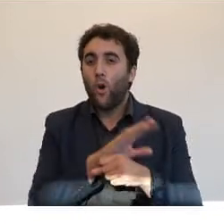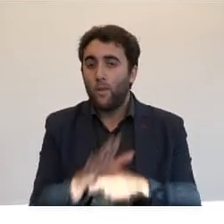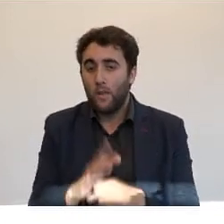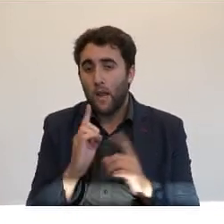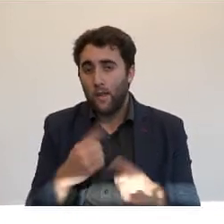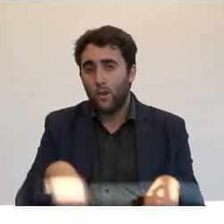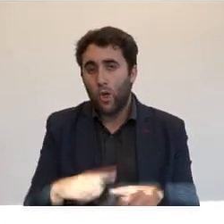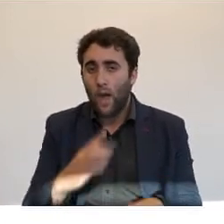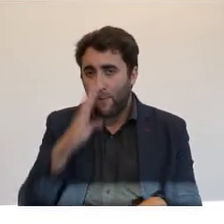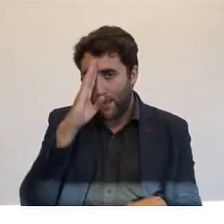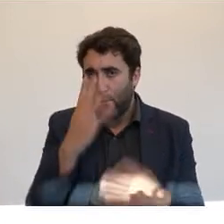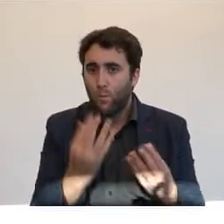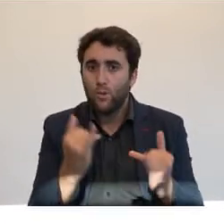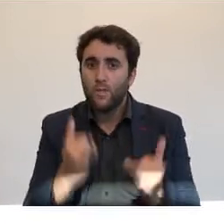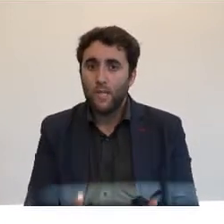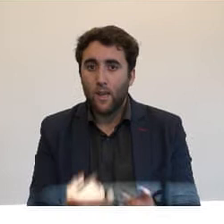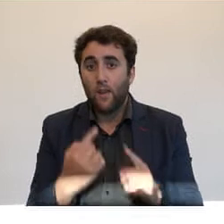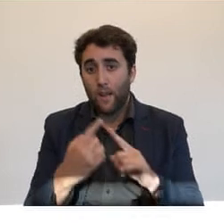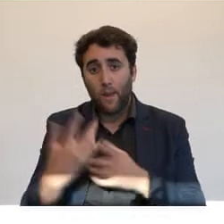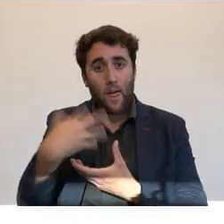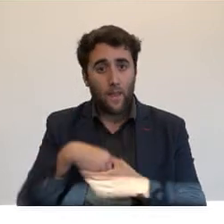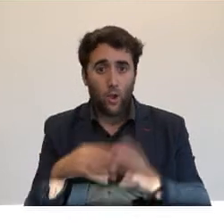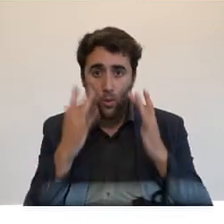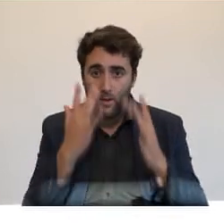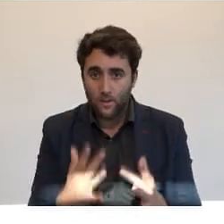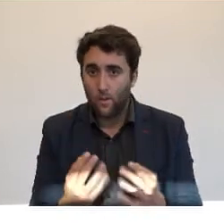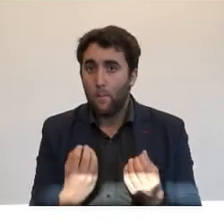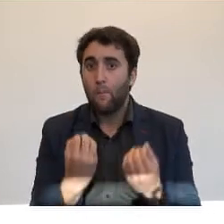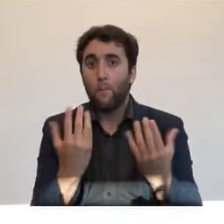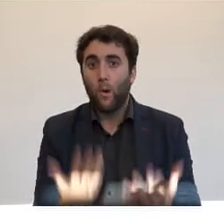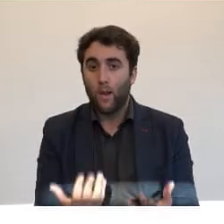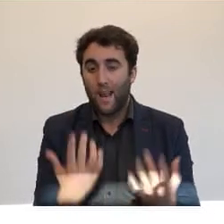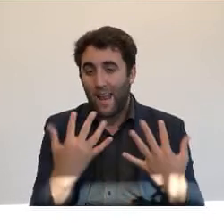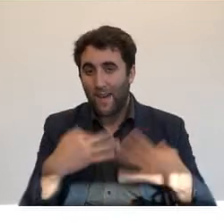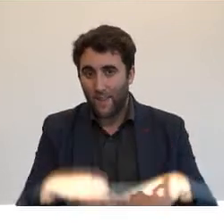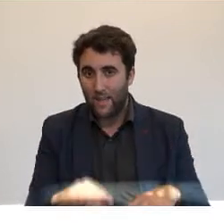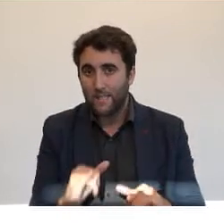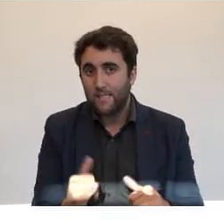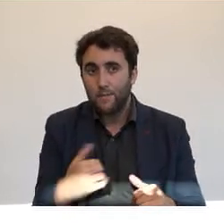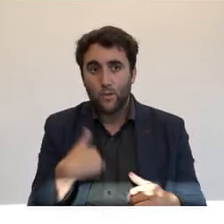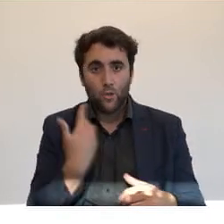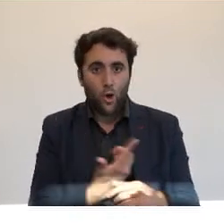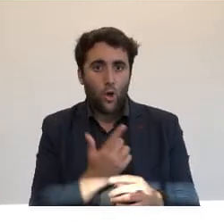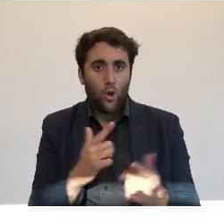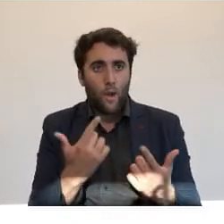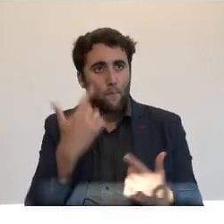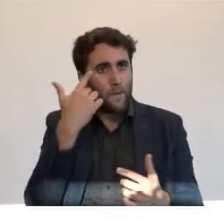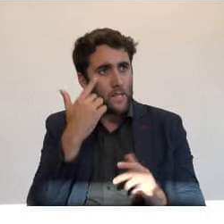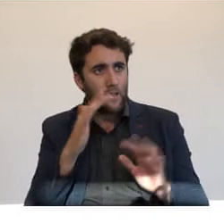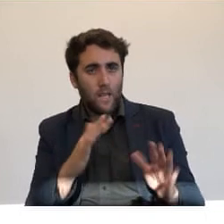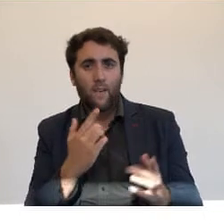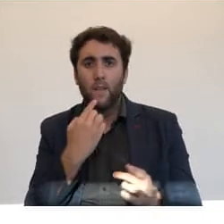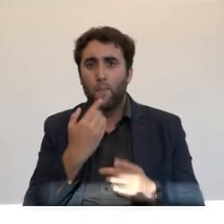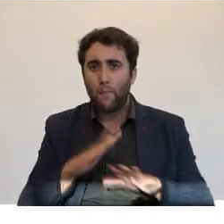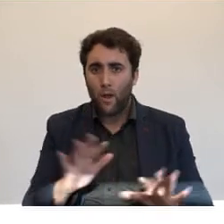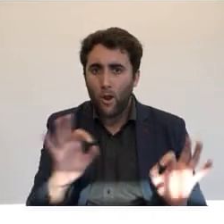importante lección, una lección también a nivel educativo, porque de repente nos vimos obligados muchas veces de manera improvisada,